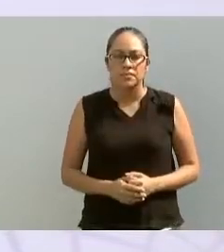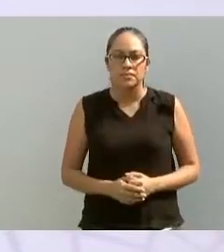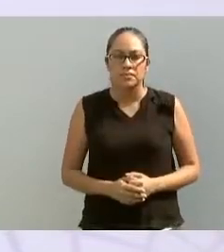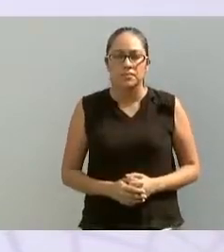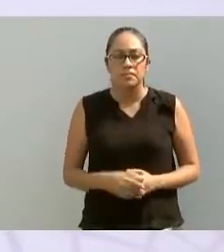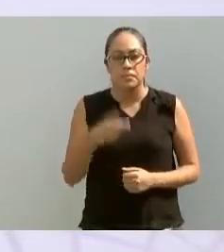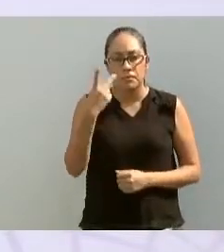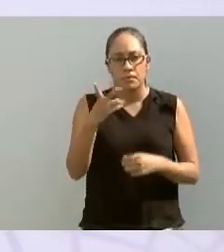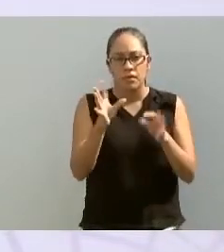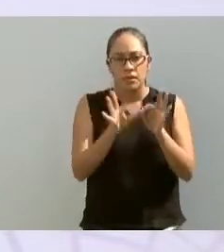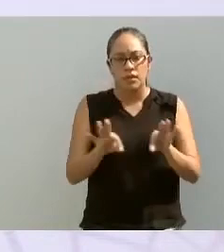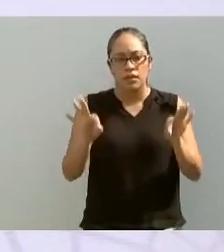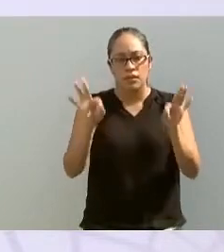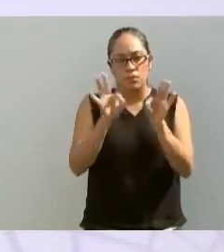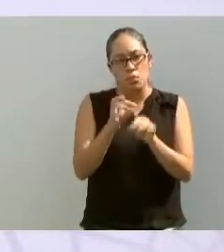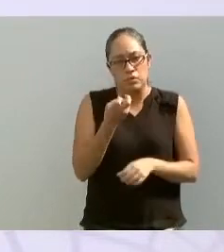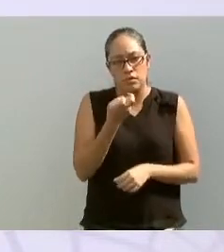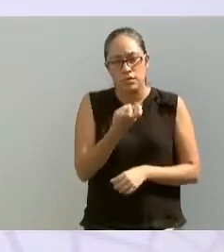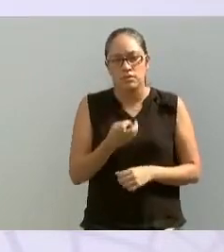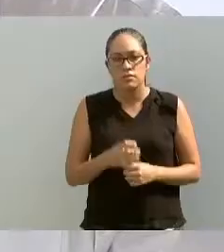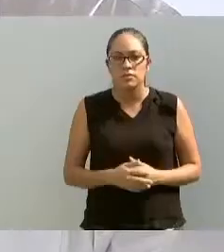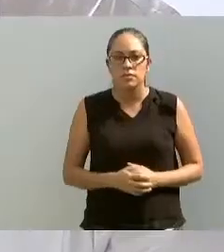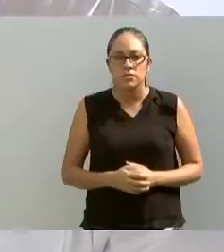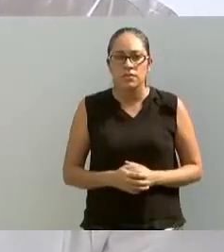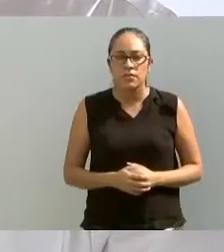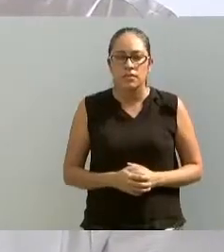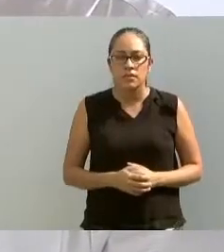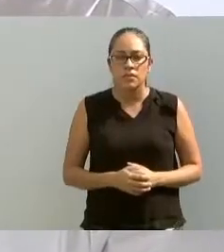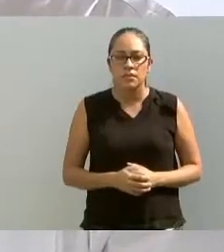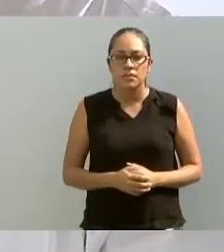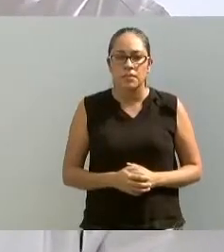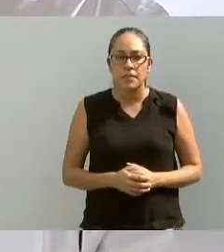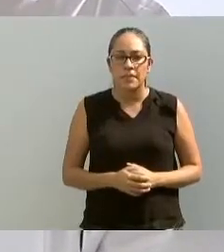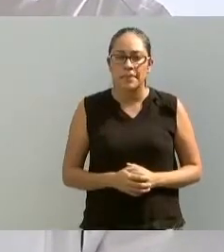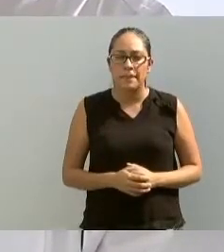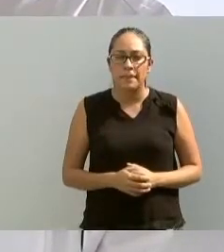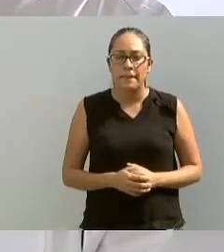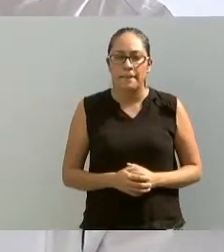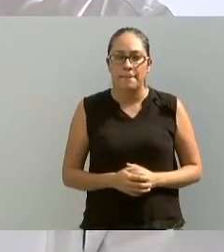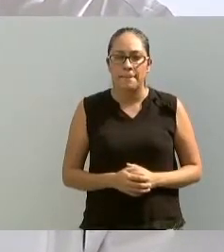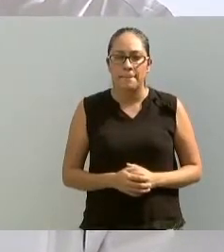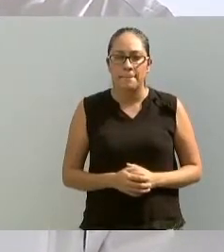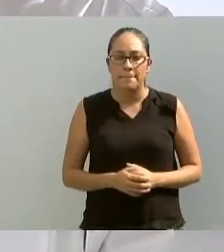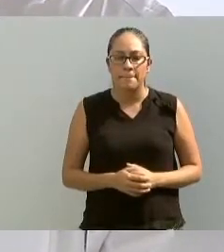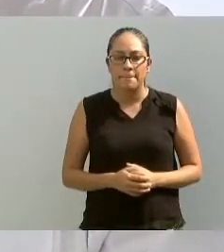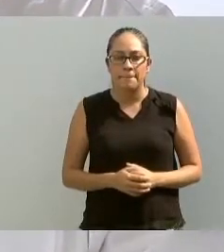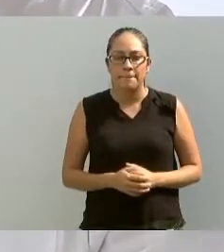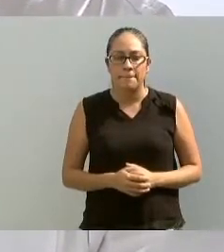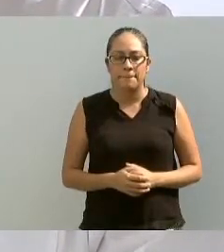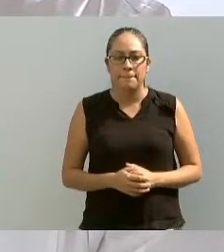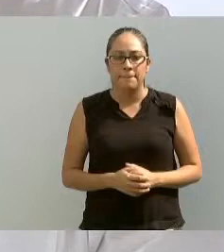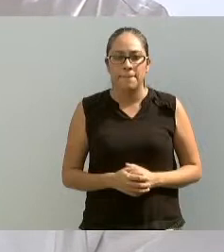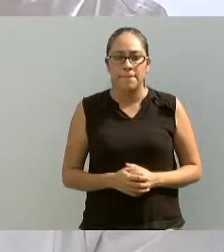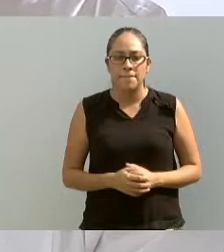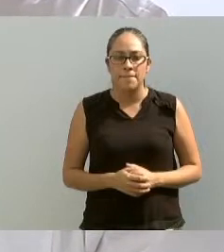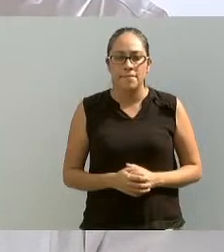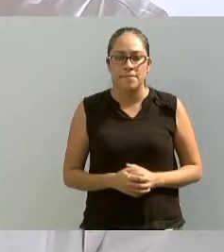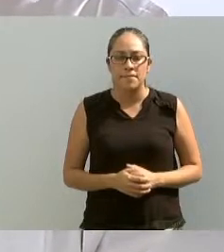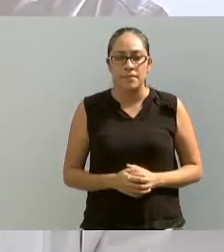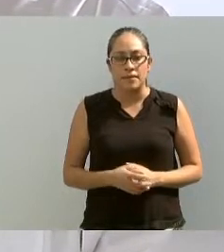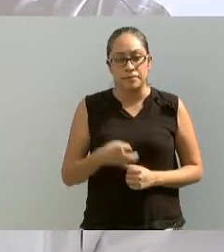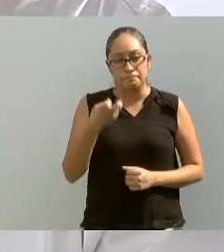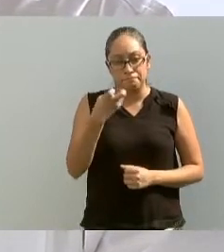pero es muy importante también lo que va a tener como